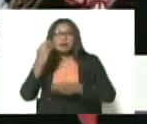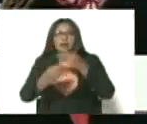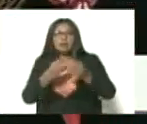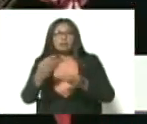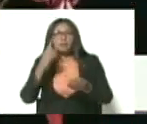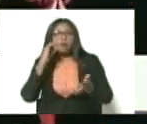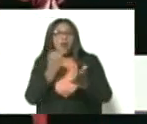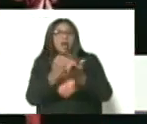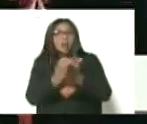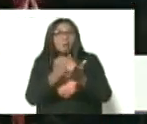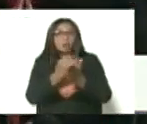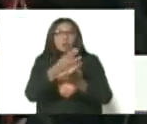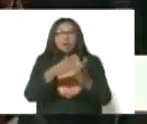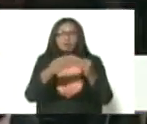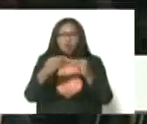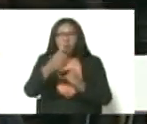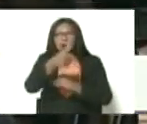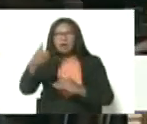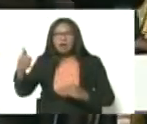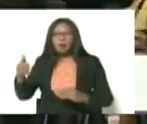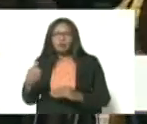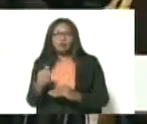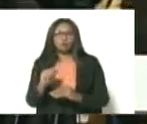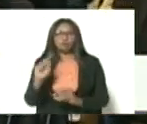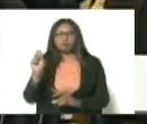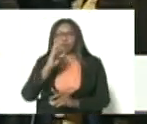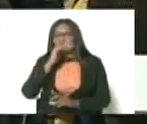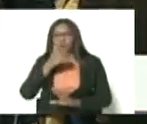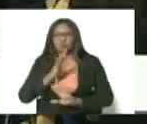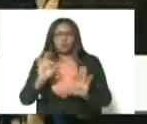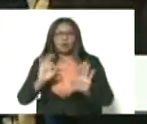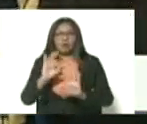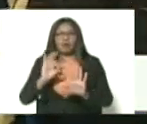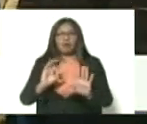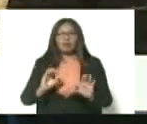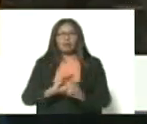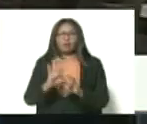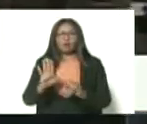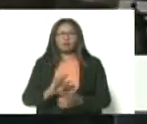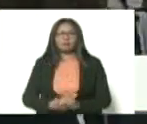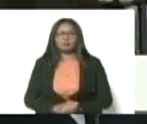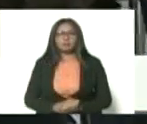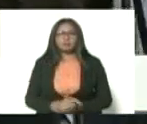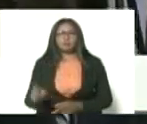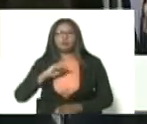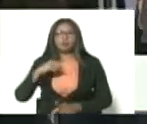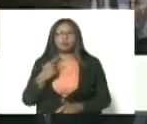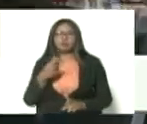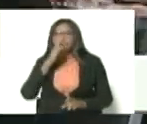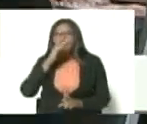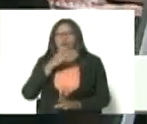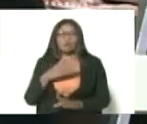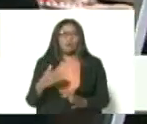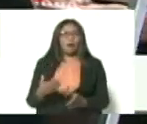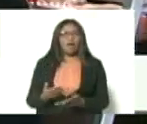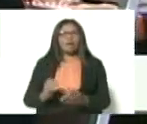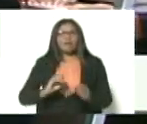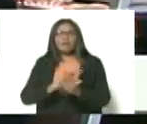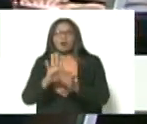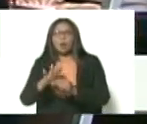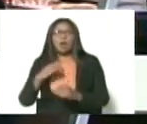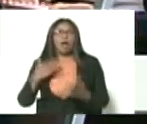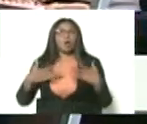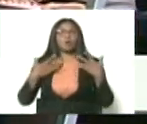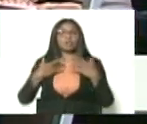todos. Van felices. Ahora a cuidarse. Como uno sale negativo, uno queda contentico. Uno queda contento. Bueno,